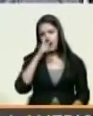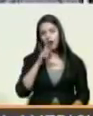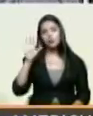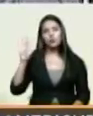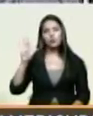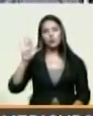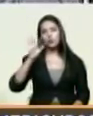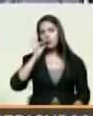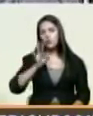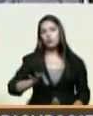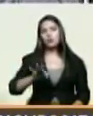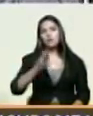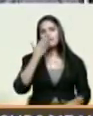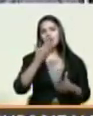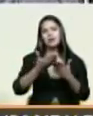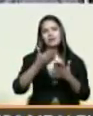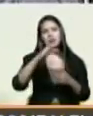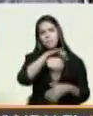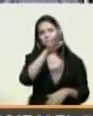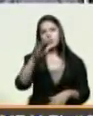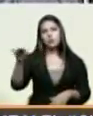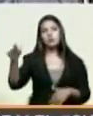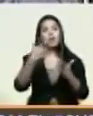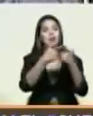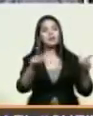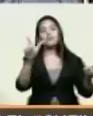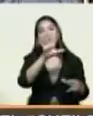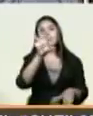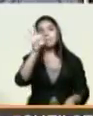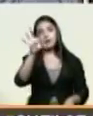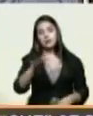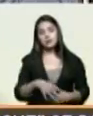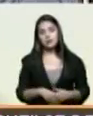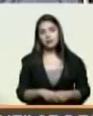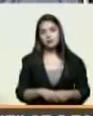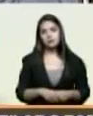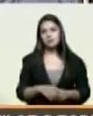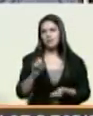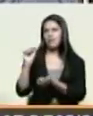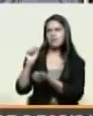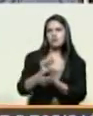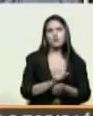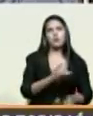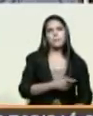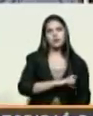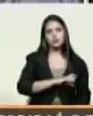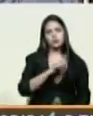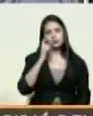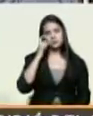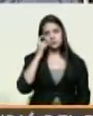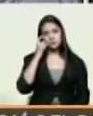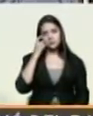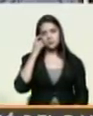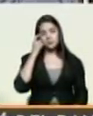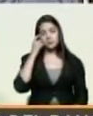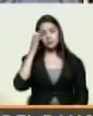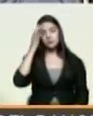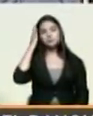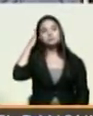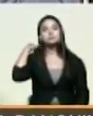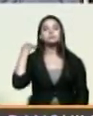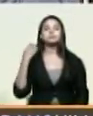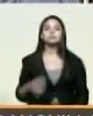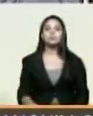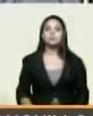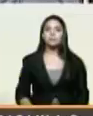juró en el Monte Sacro liberar a nuestra patria del yugo colonial español. Así que